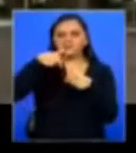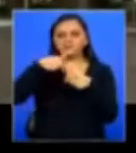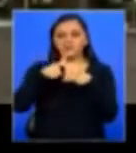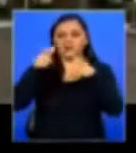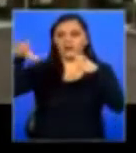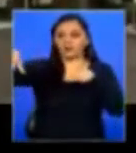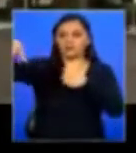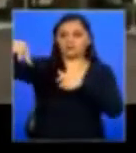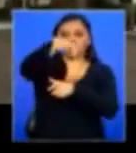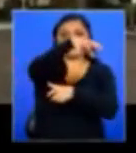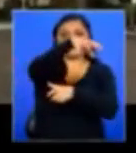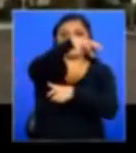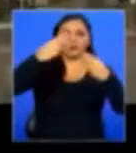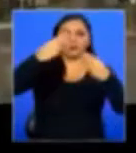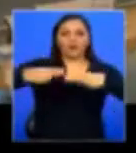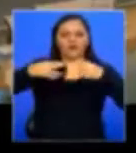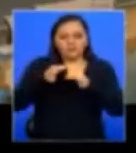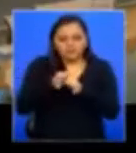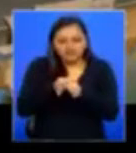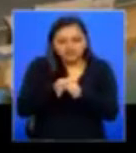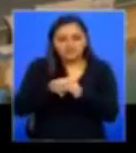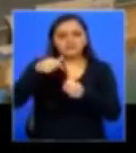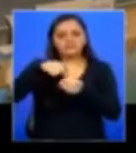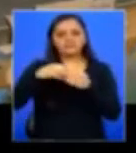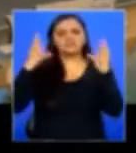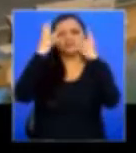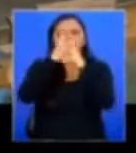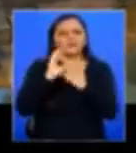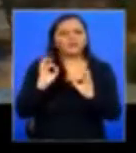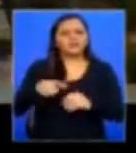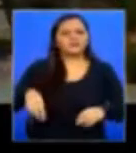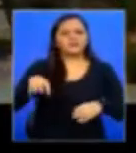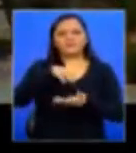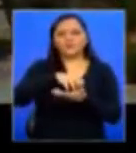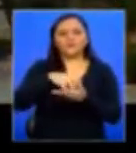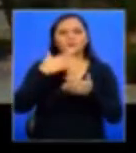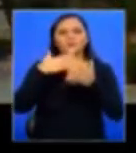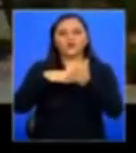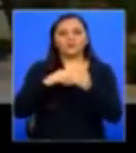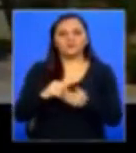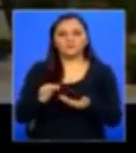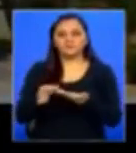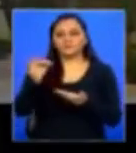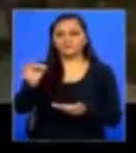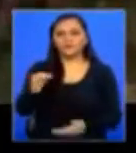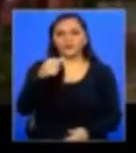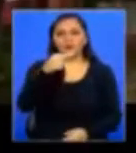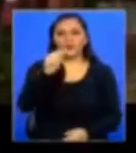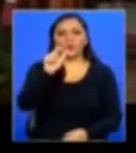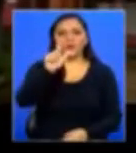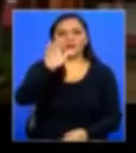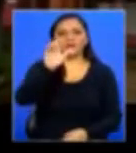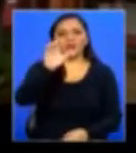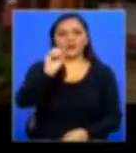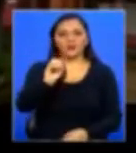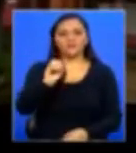Pero encierra muchas maravillas en un pequeño territorio. Por ejemplo, Puerto Hualtaco es estero, es